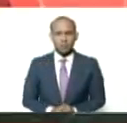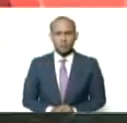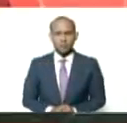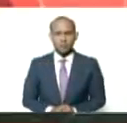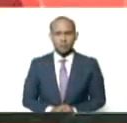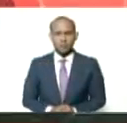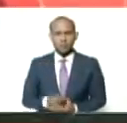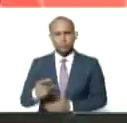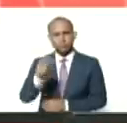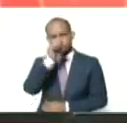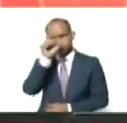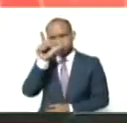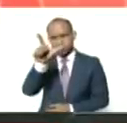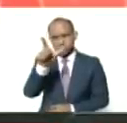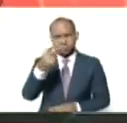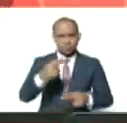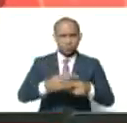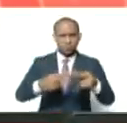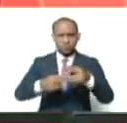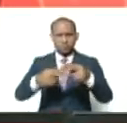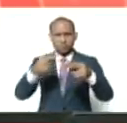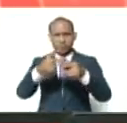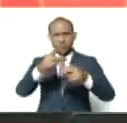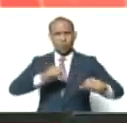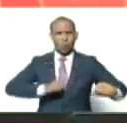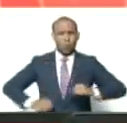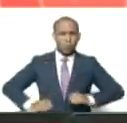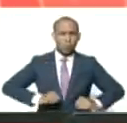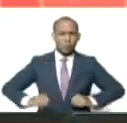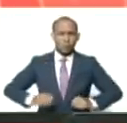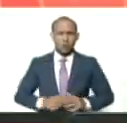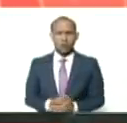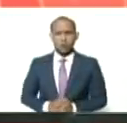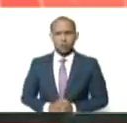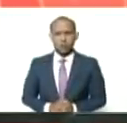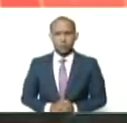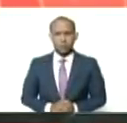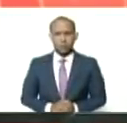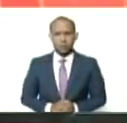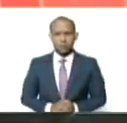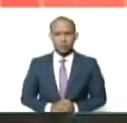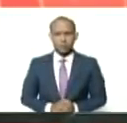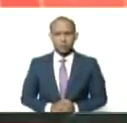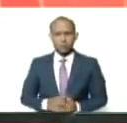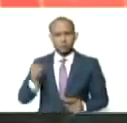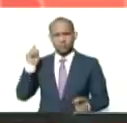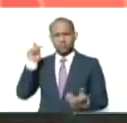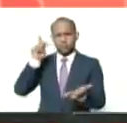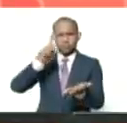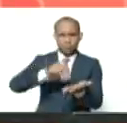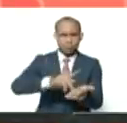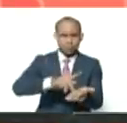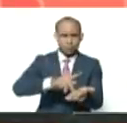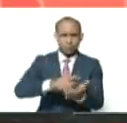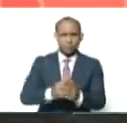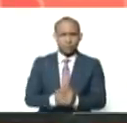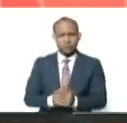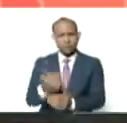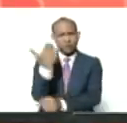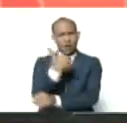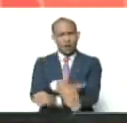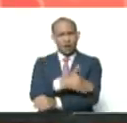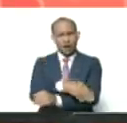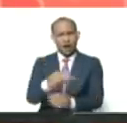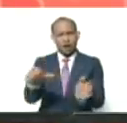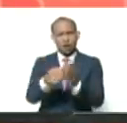Ha sido un partido que se ha construido como un movimiento que llega a las calles donde vive